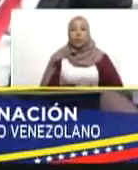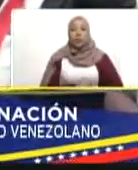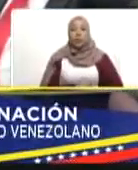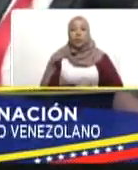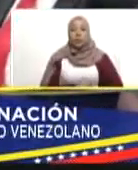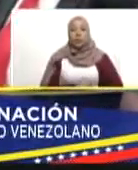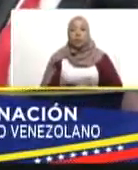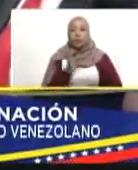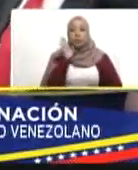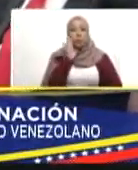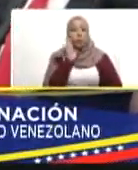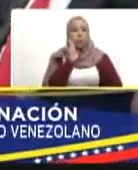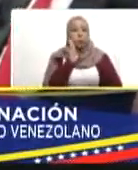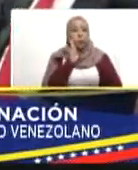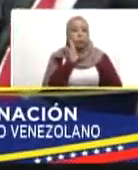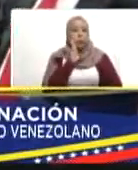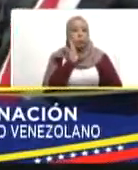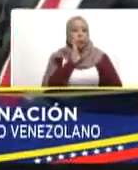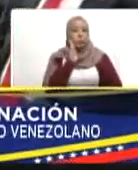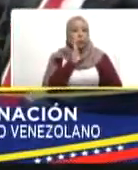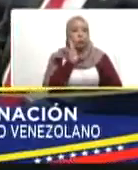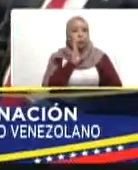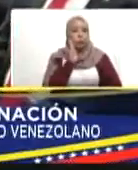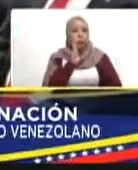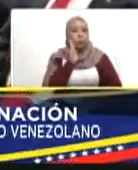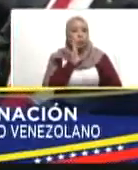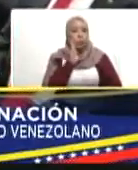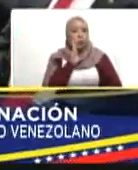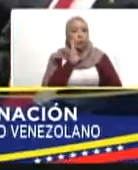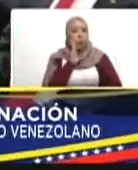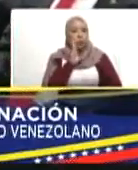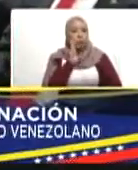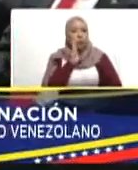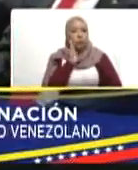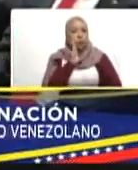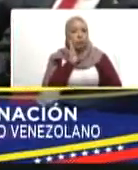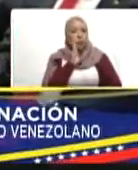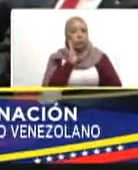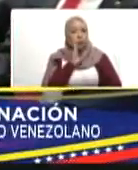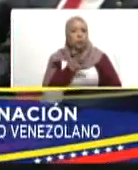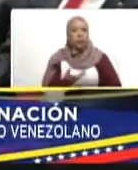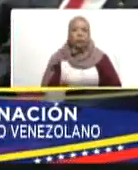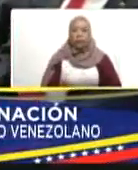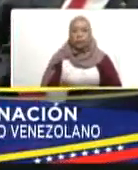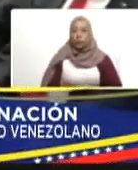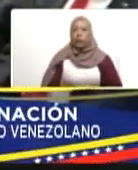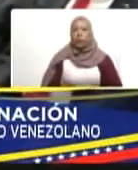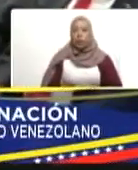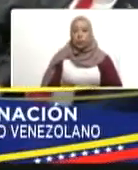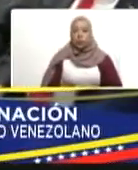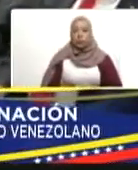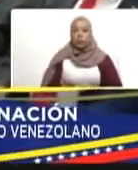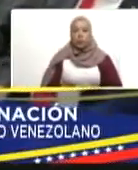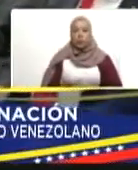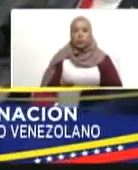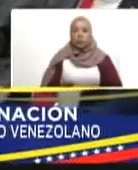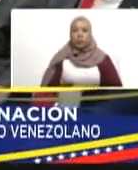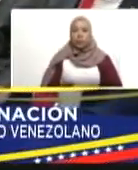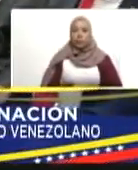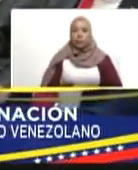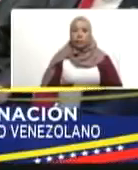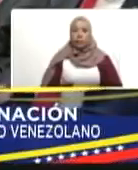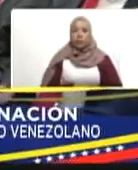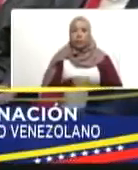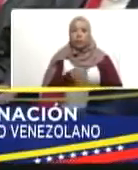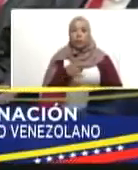no feo feo como agarrar un puñado así de de barro y sacar así el agua y